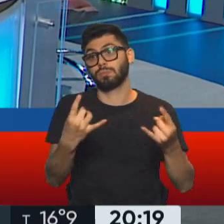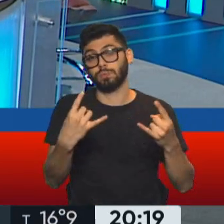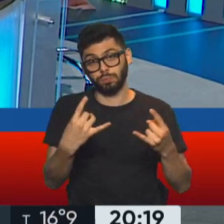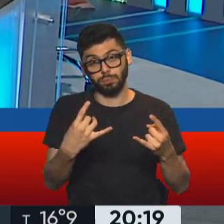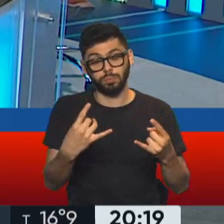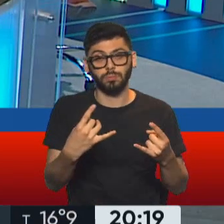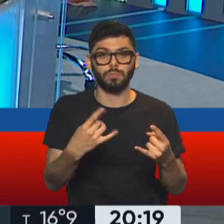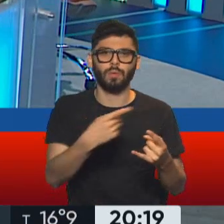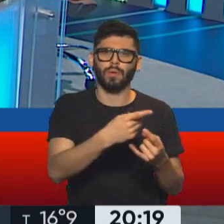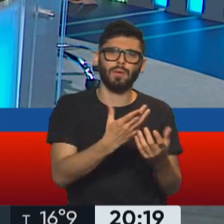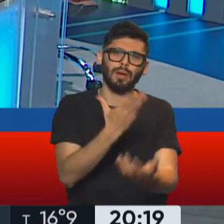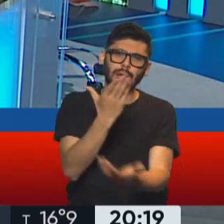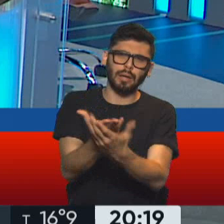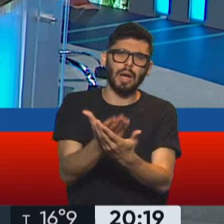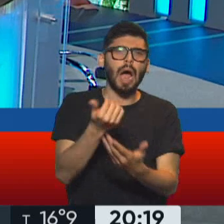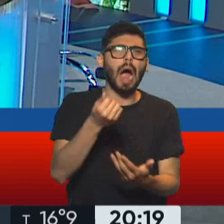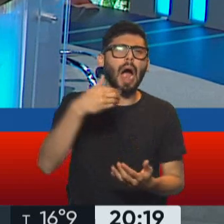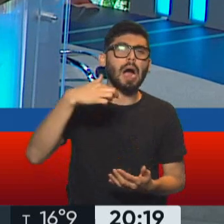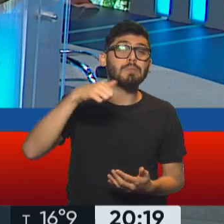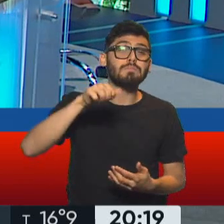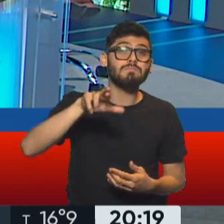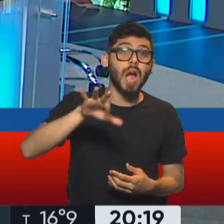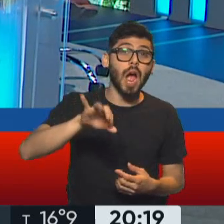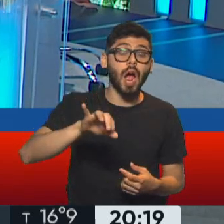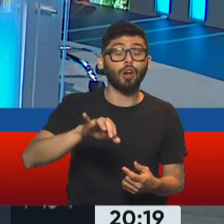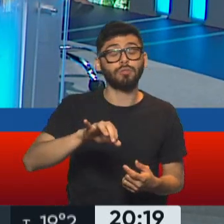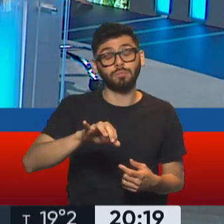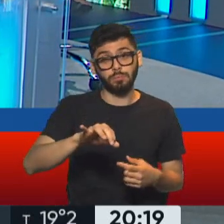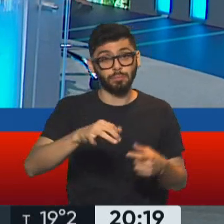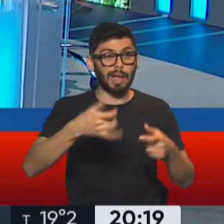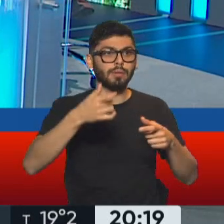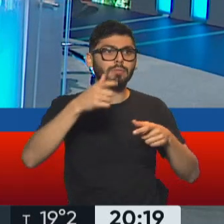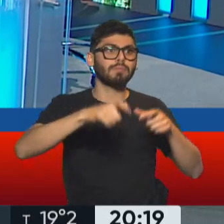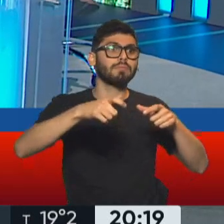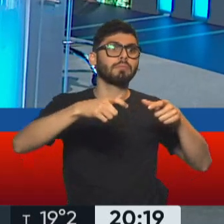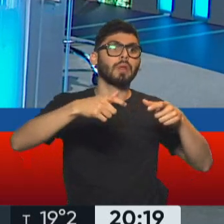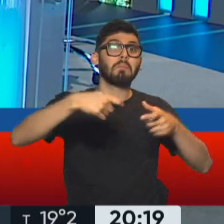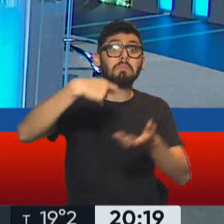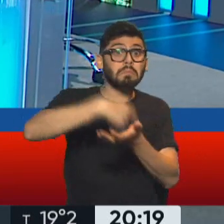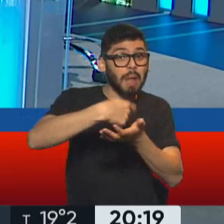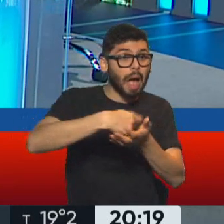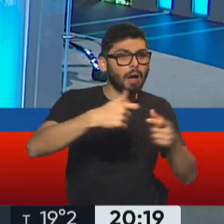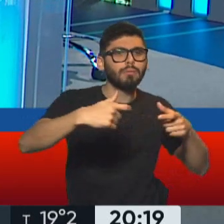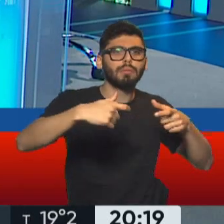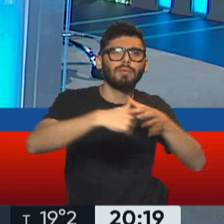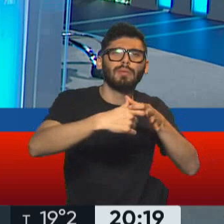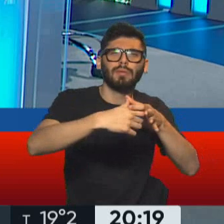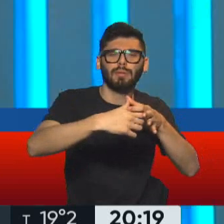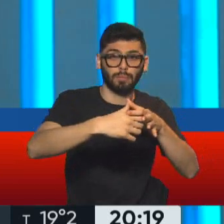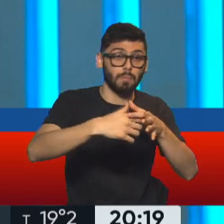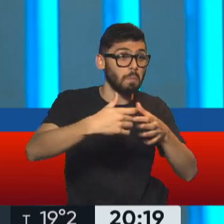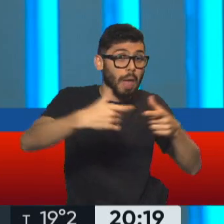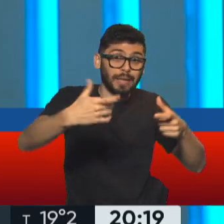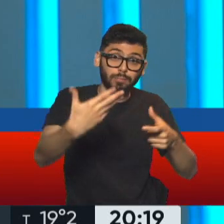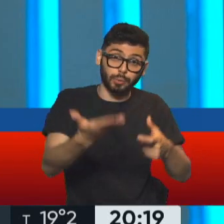ese impuesto por única vez. Y un universo muy pequeño, podría haber sido un poco más amplio también. Exactamente. Ahora, yo creo